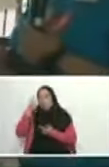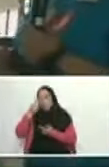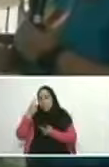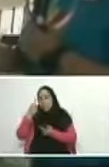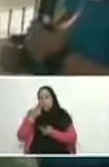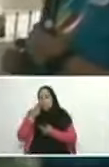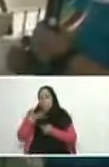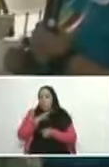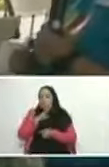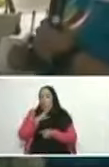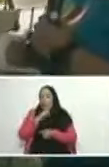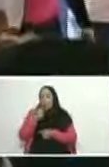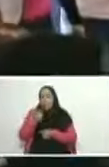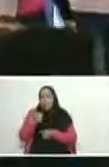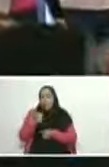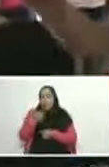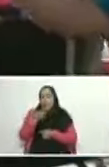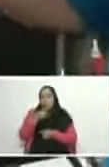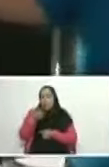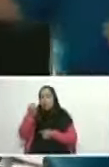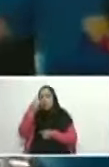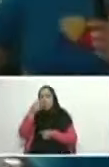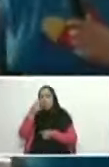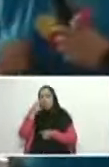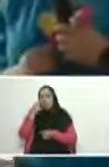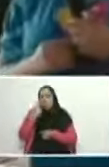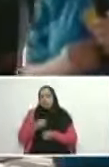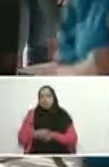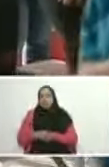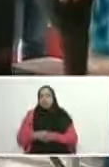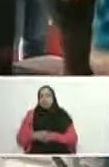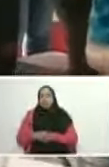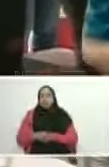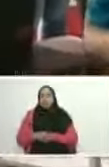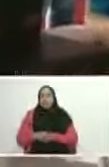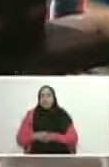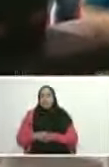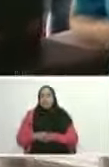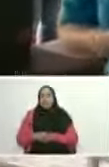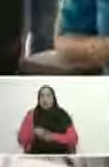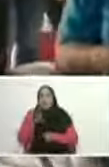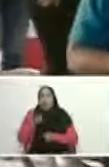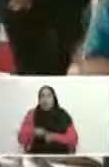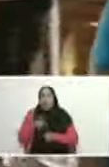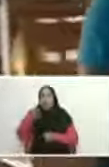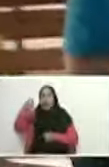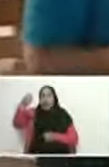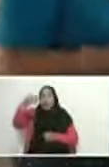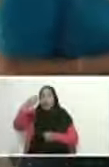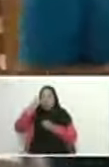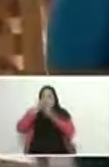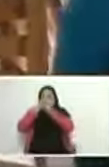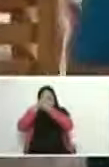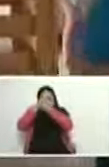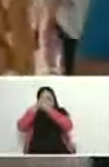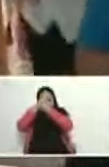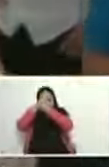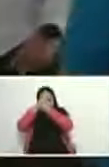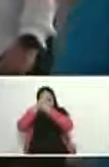paciente y no tiene lupa, porque a veces ¿sí? se ponen lupa. No, lupa no tiene. Lupa no tiene. No. Correcto. Las